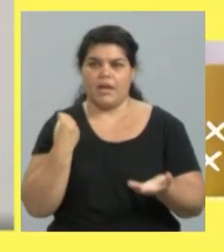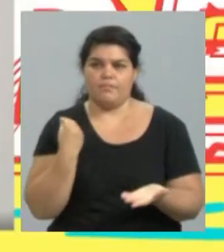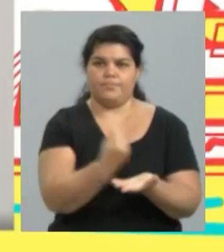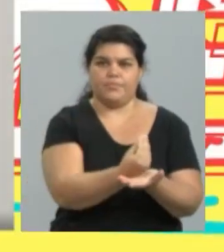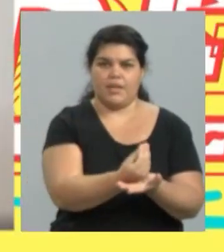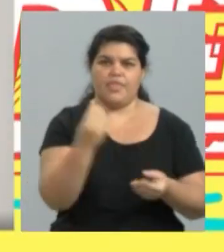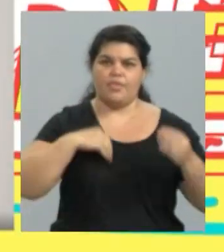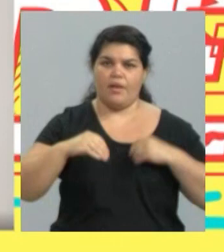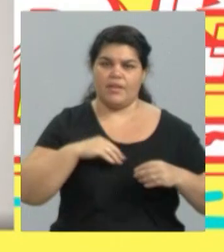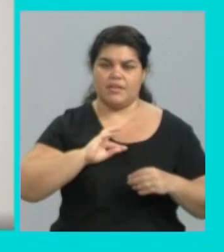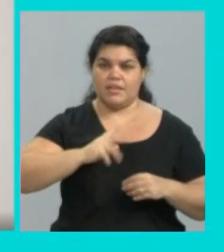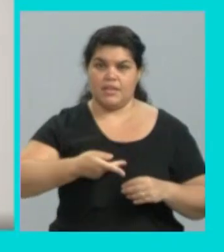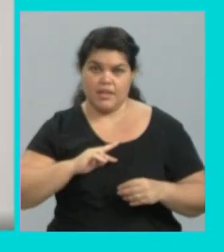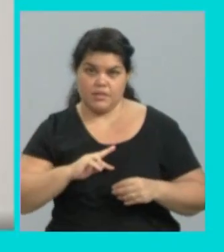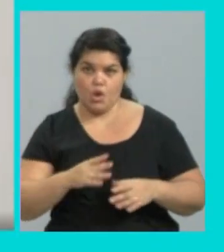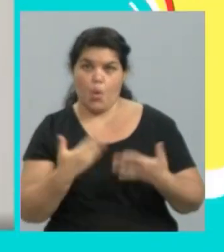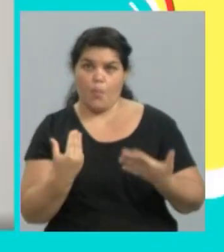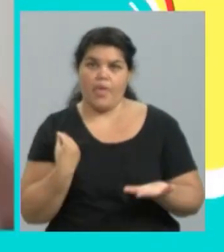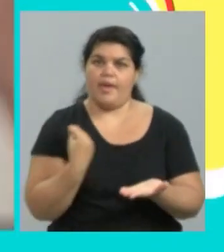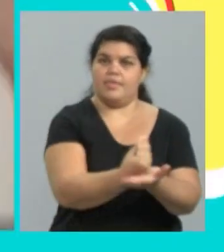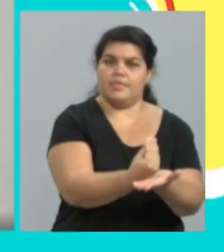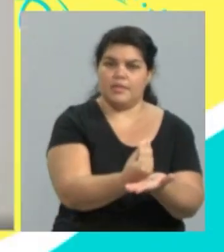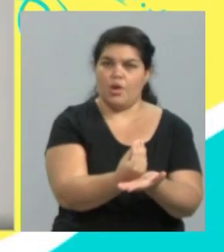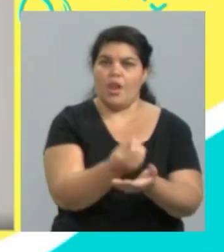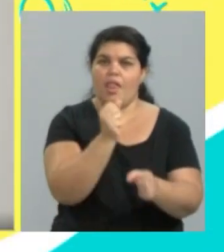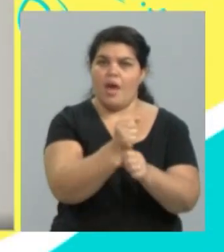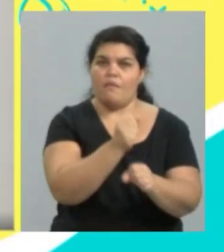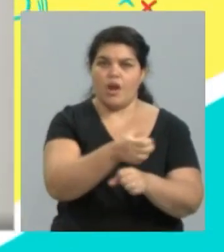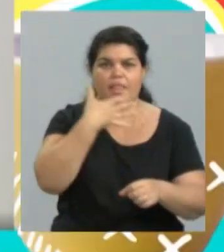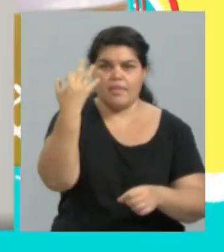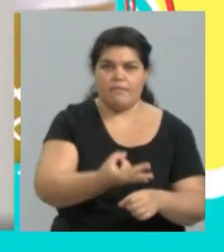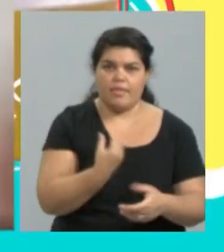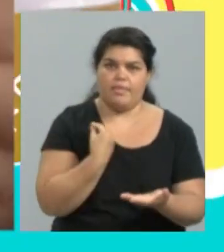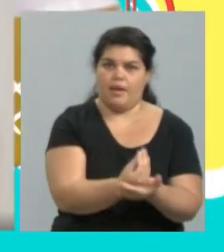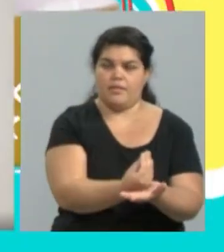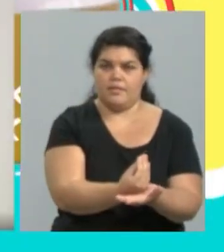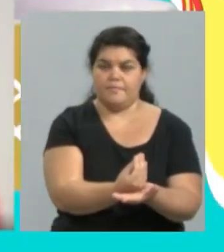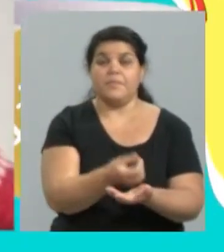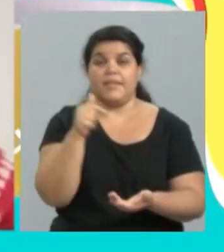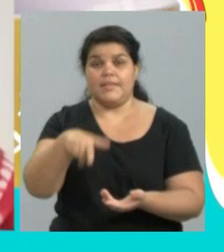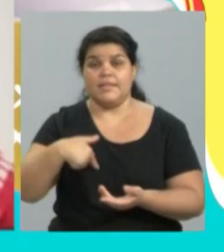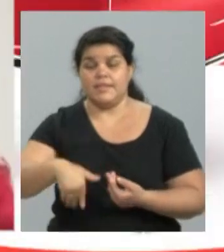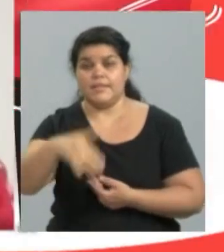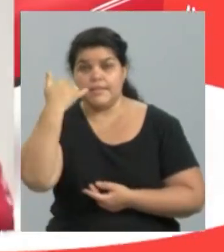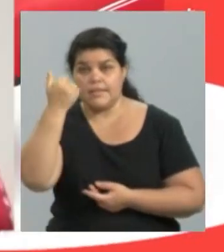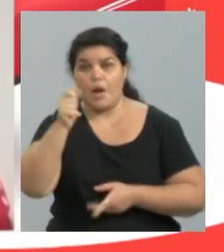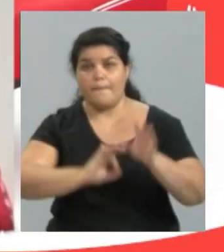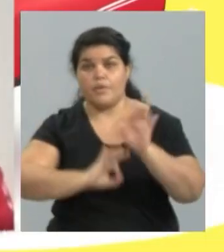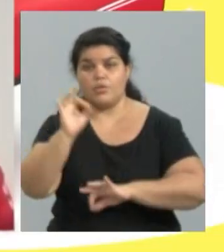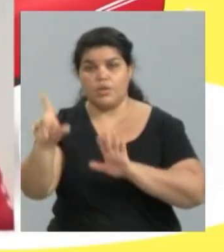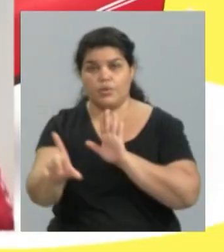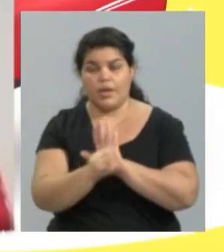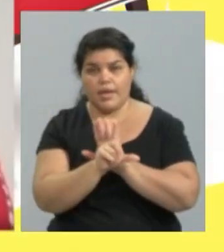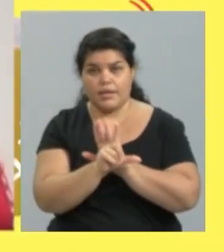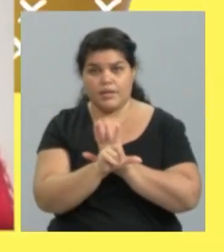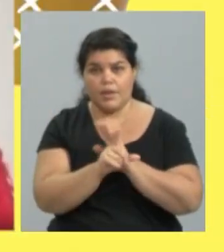trans. Por eso, bueno, estábamos haciendo campañas hay un proyecto de ley